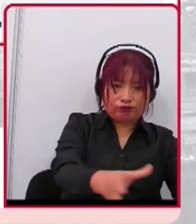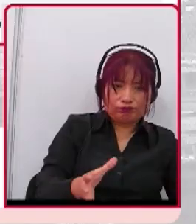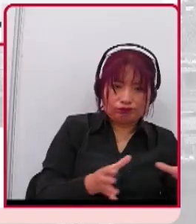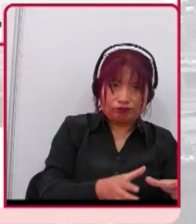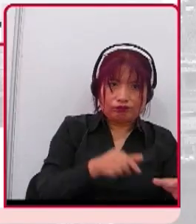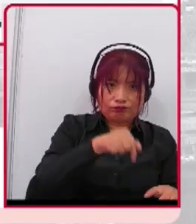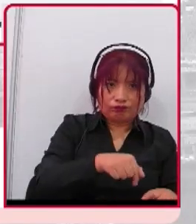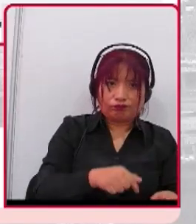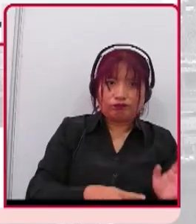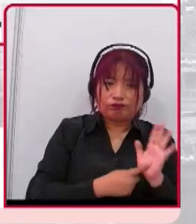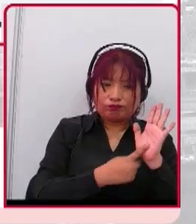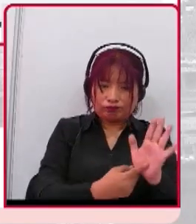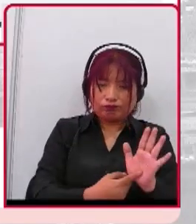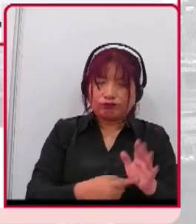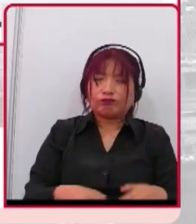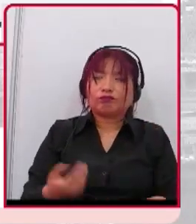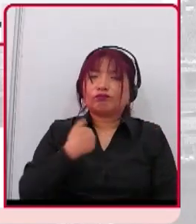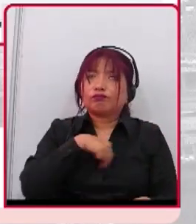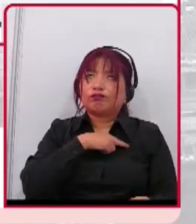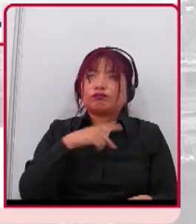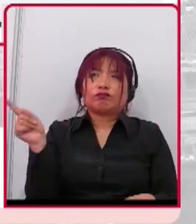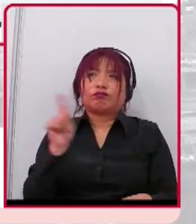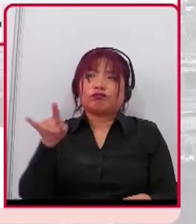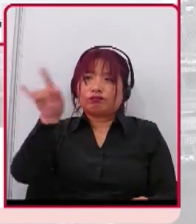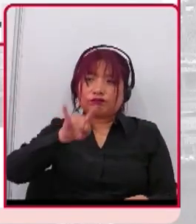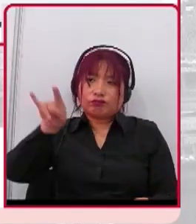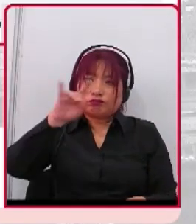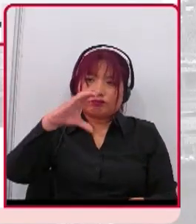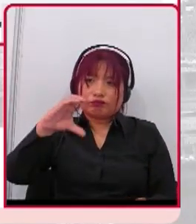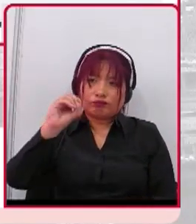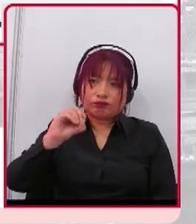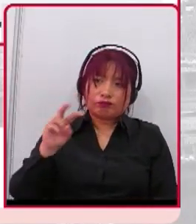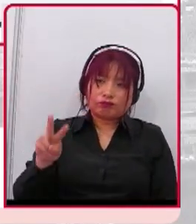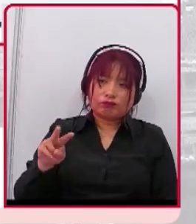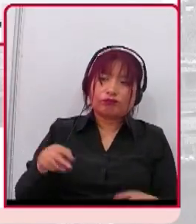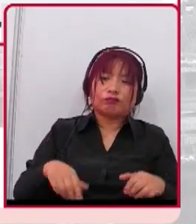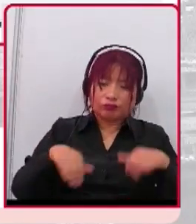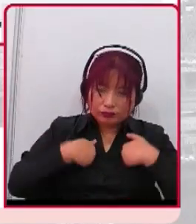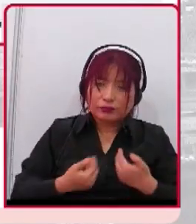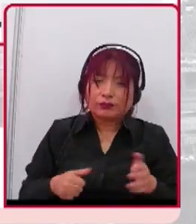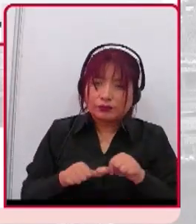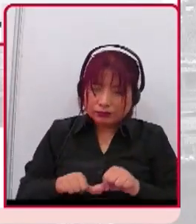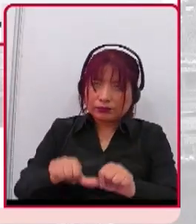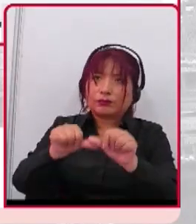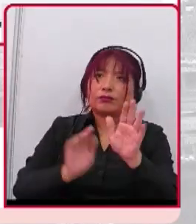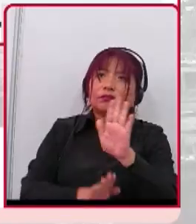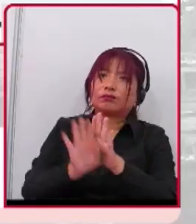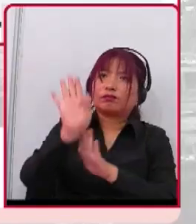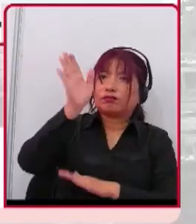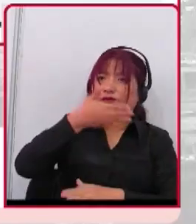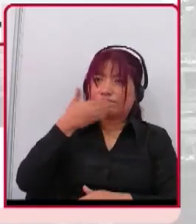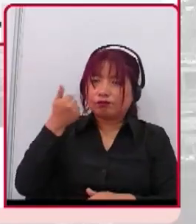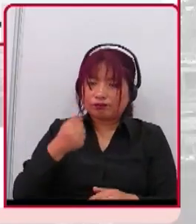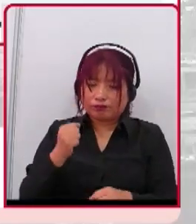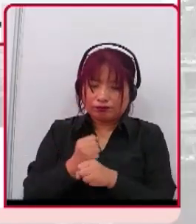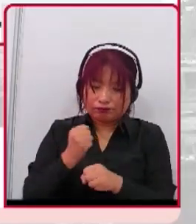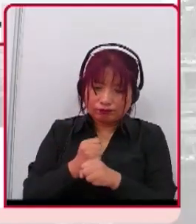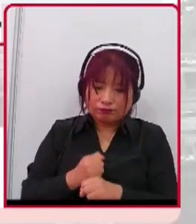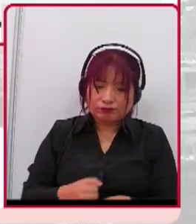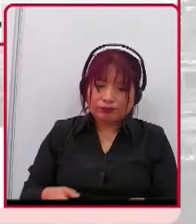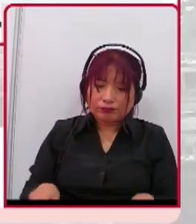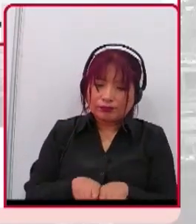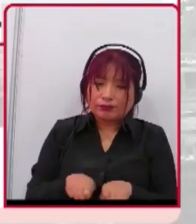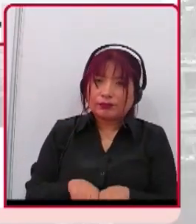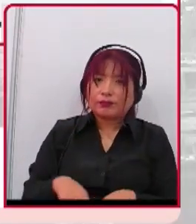el uso de CO2 nosotros podemos alcanzar un similar o mejor rendimiento en nuestra recuperación, en este caso